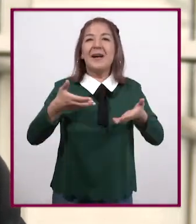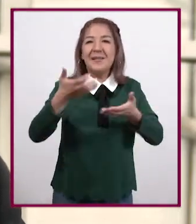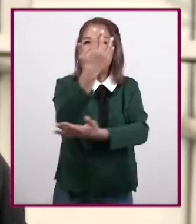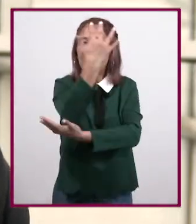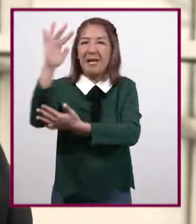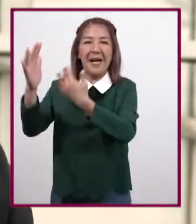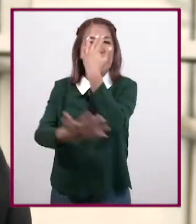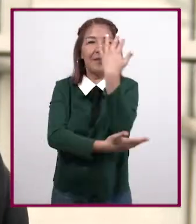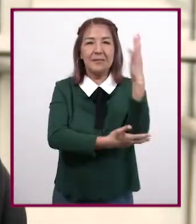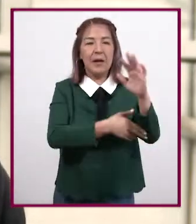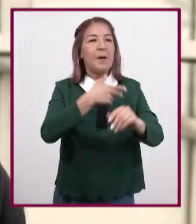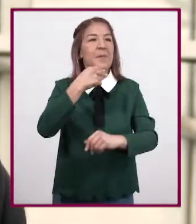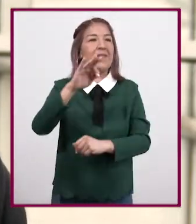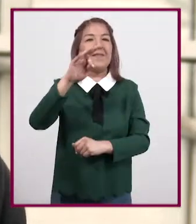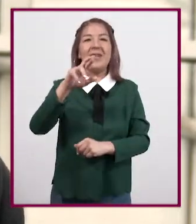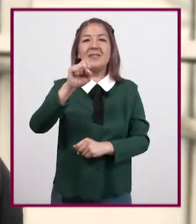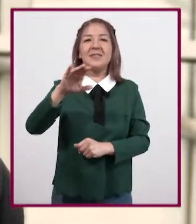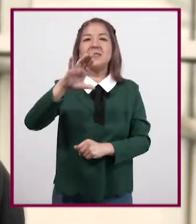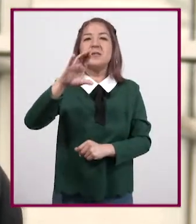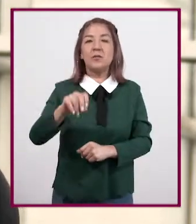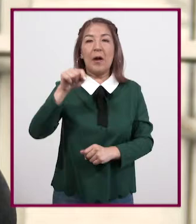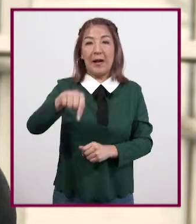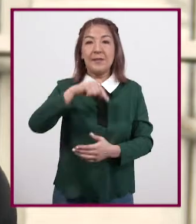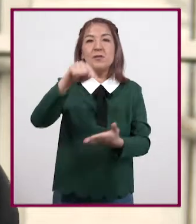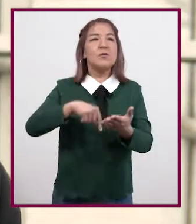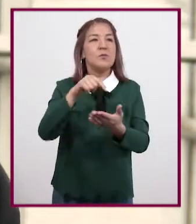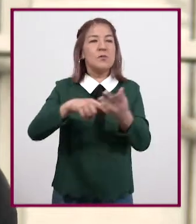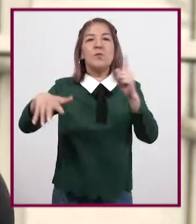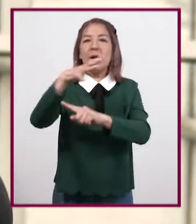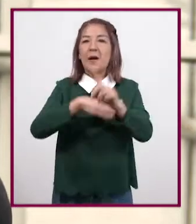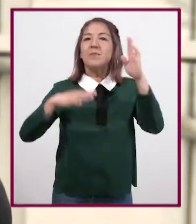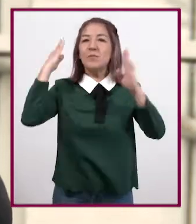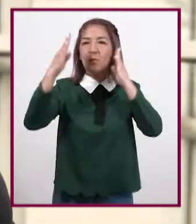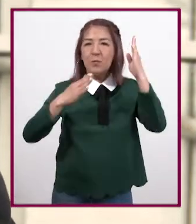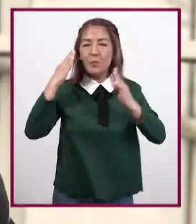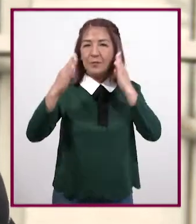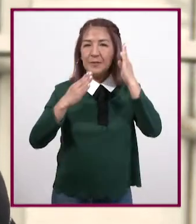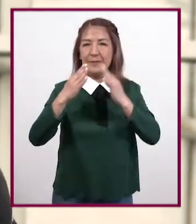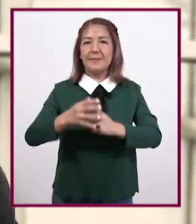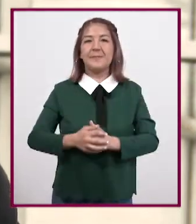de Francisco López, Hyper Rainforest, que tenemos montada aquí en el museo,